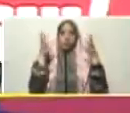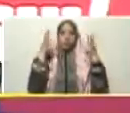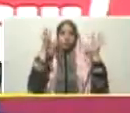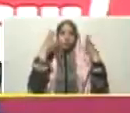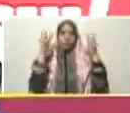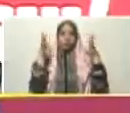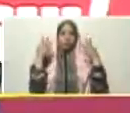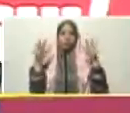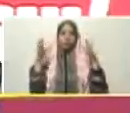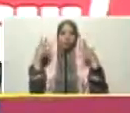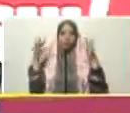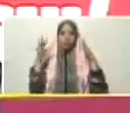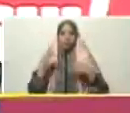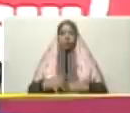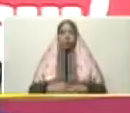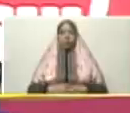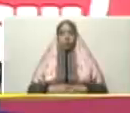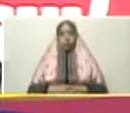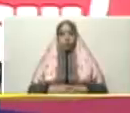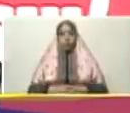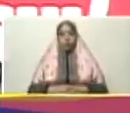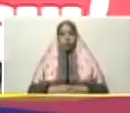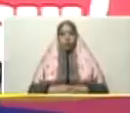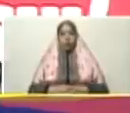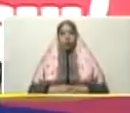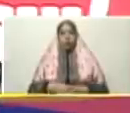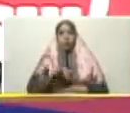el bigote major nelson merentes